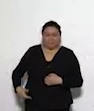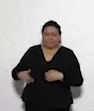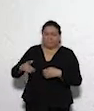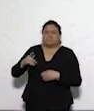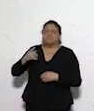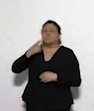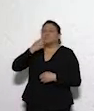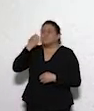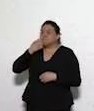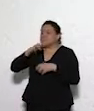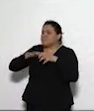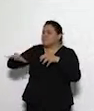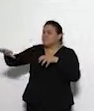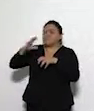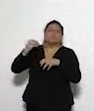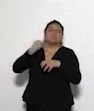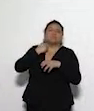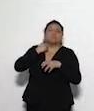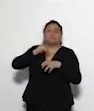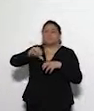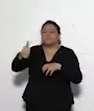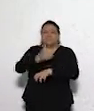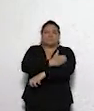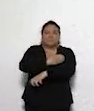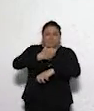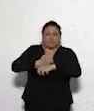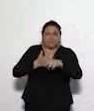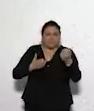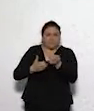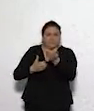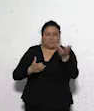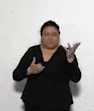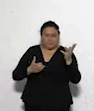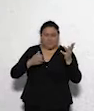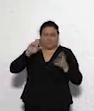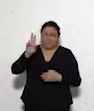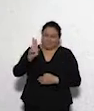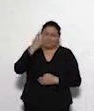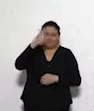Abogados, a mis compañeros y compañeras